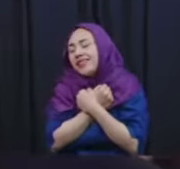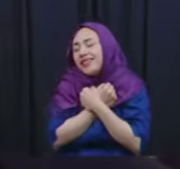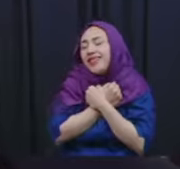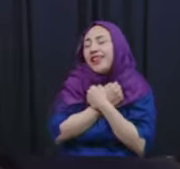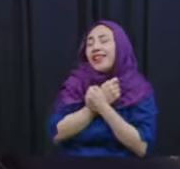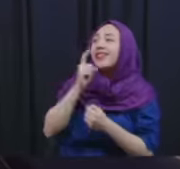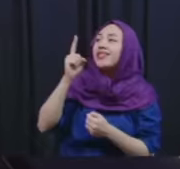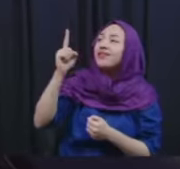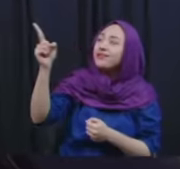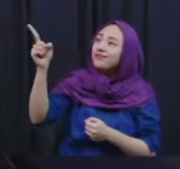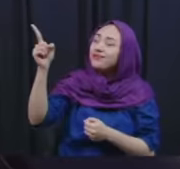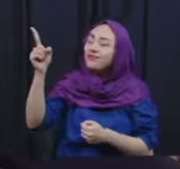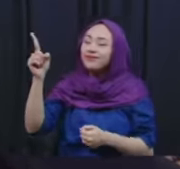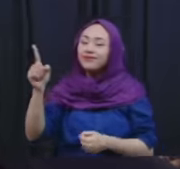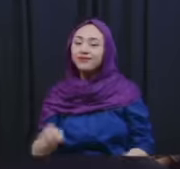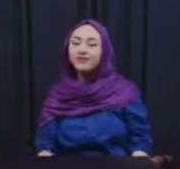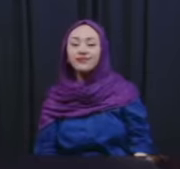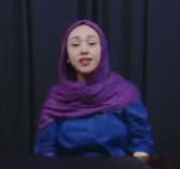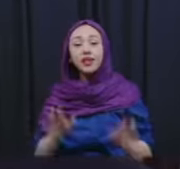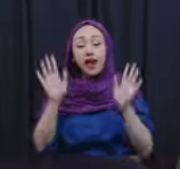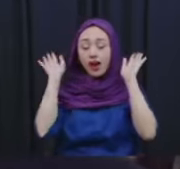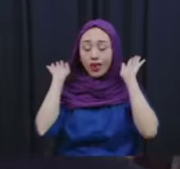amarle y